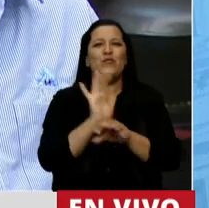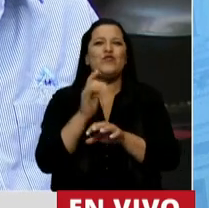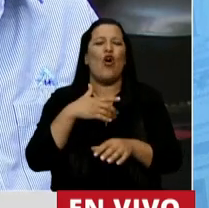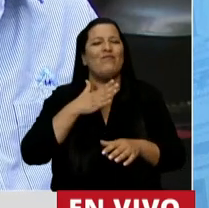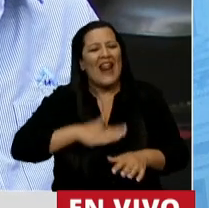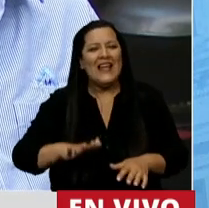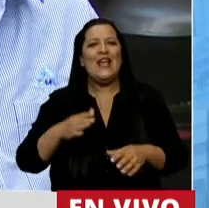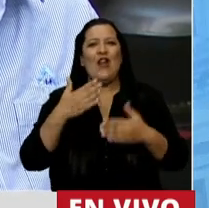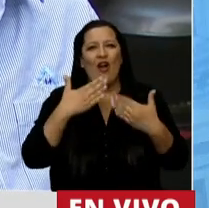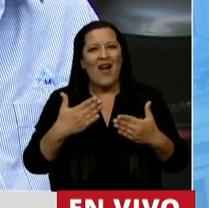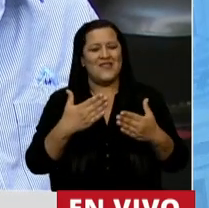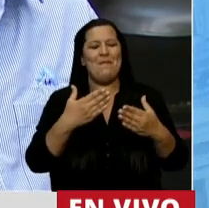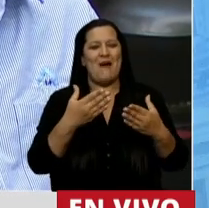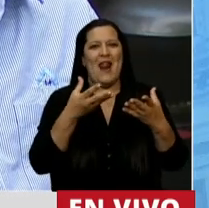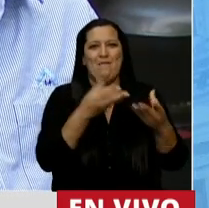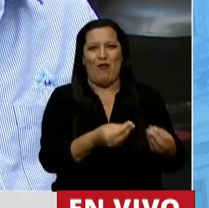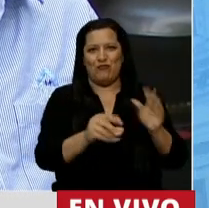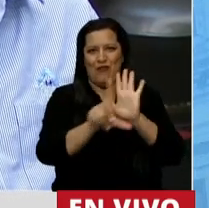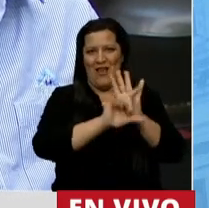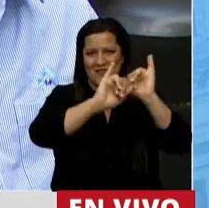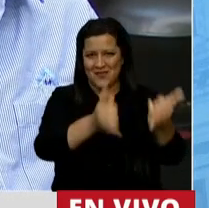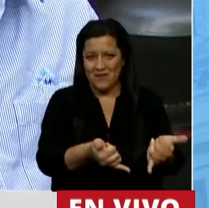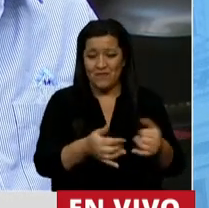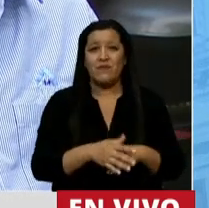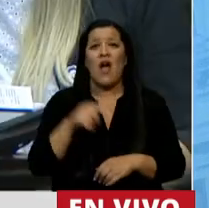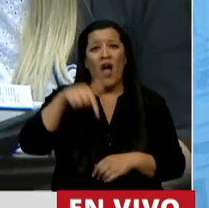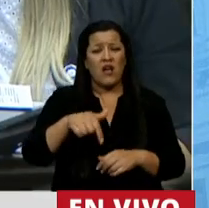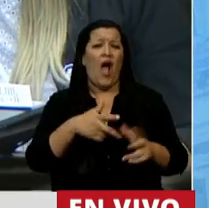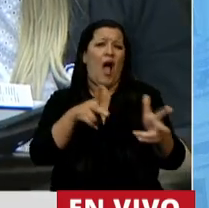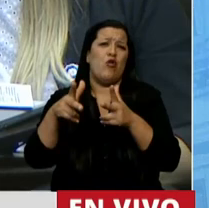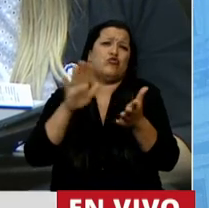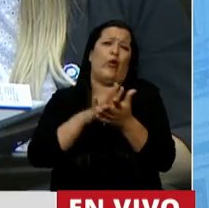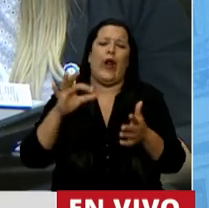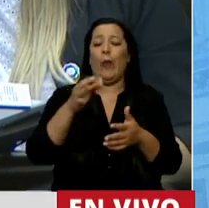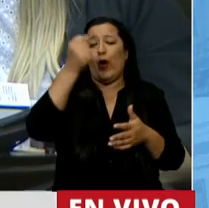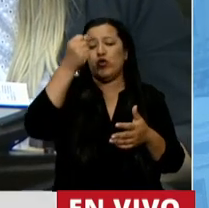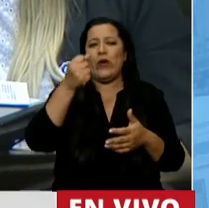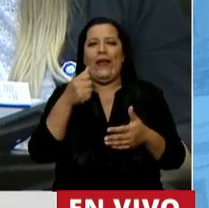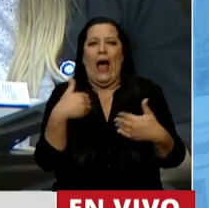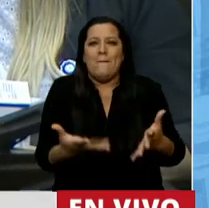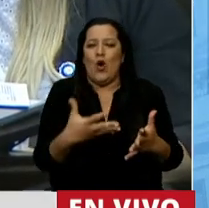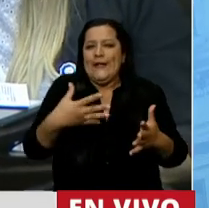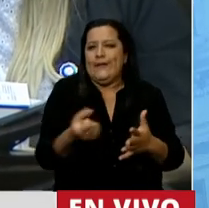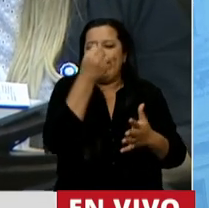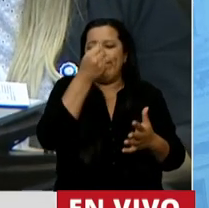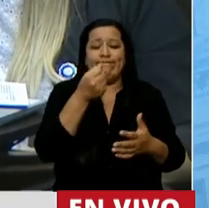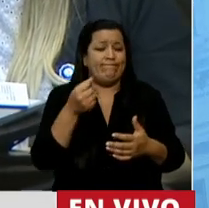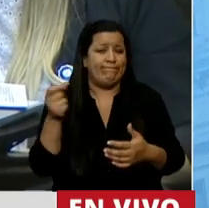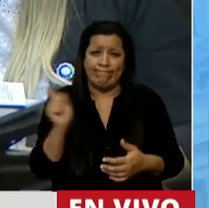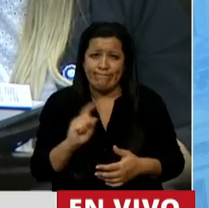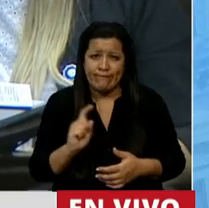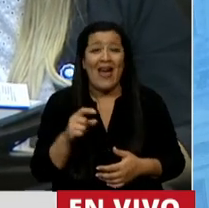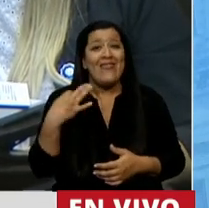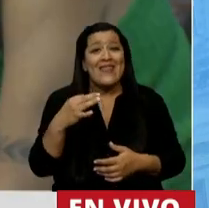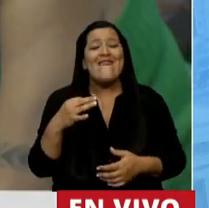arena. Señor presidente, acá se habló de oportunidad, se habló de oportunismo. En realidad tenemos que